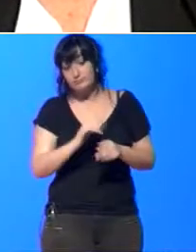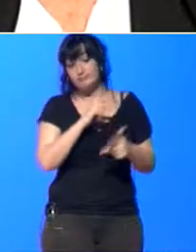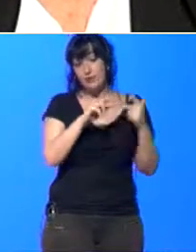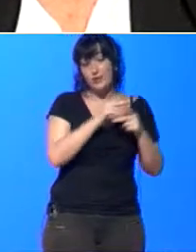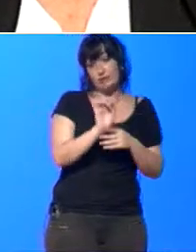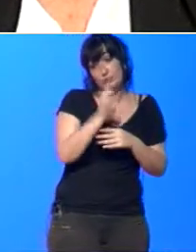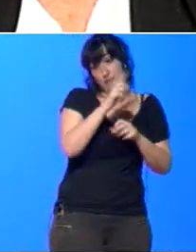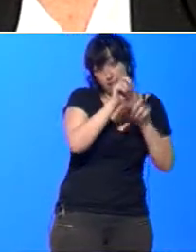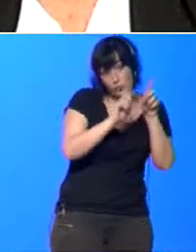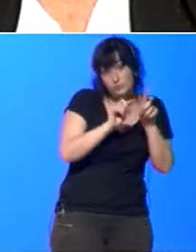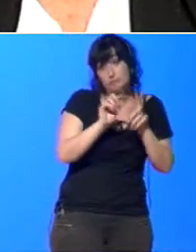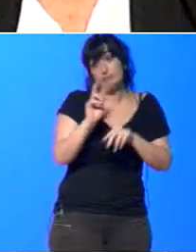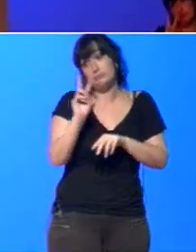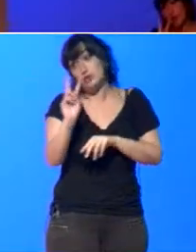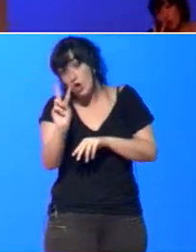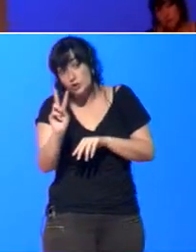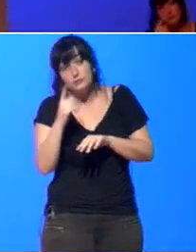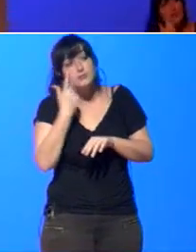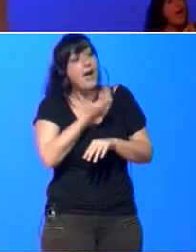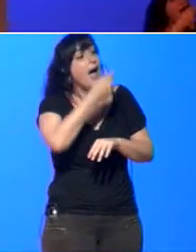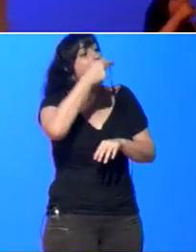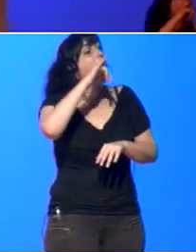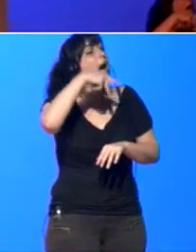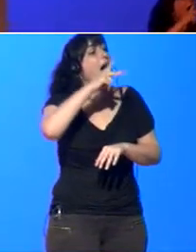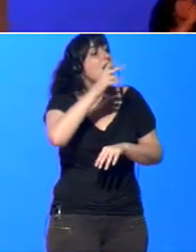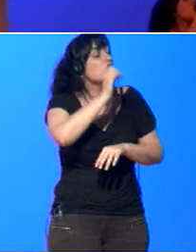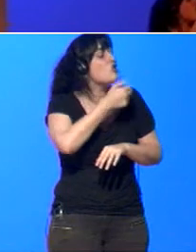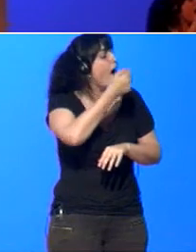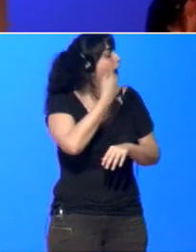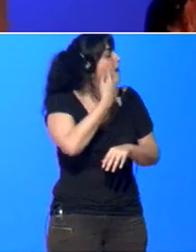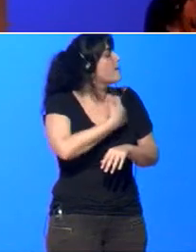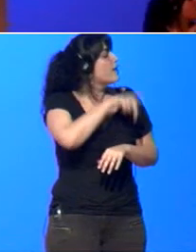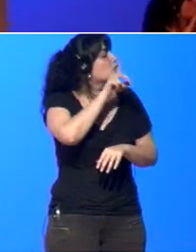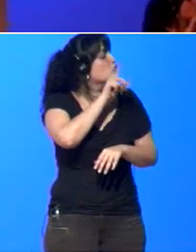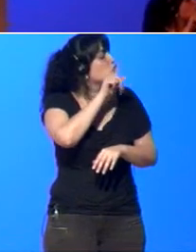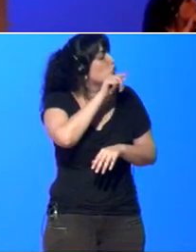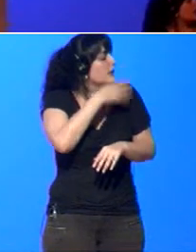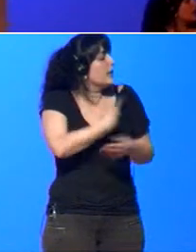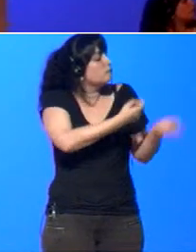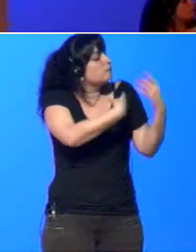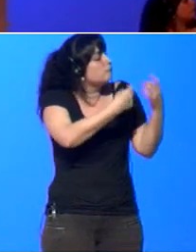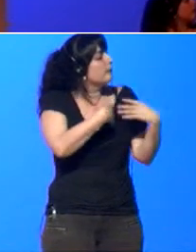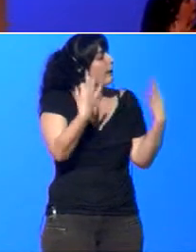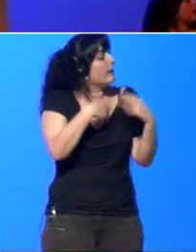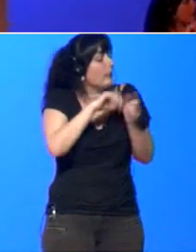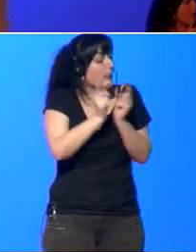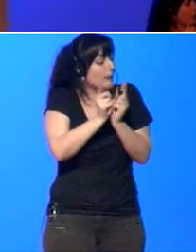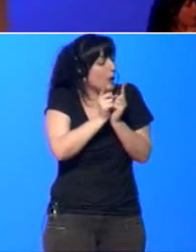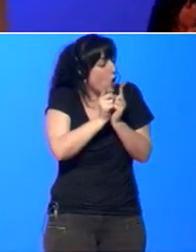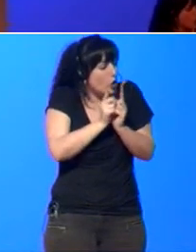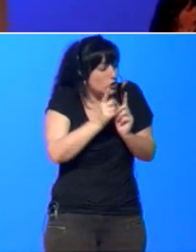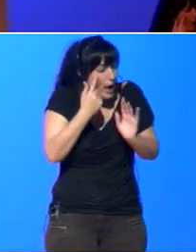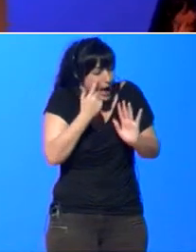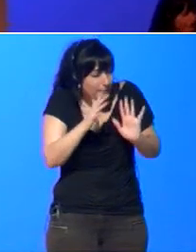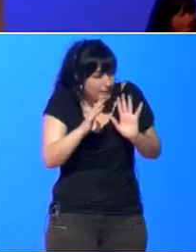bi, eta Ainhoa, Twitterrian, zerbait, ze kontatzen dezu? Labur, labur. Ordu bueno, urru bat